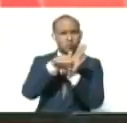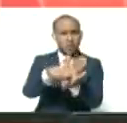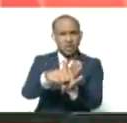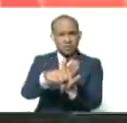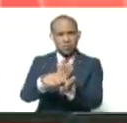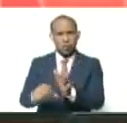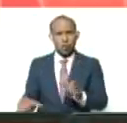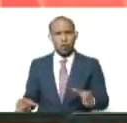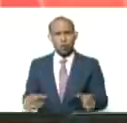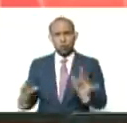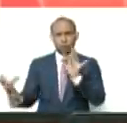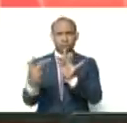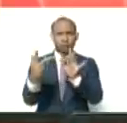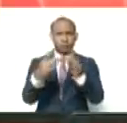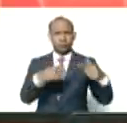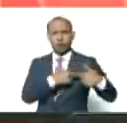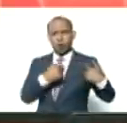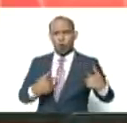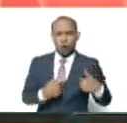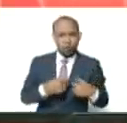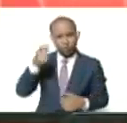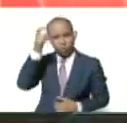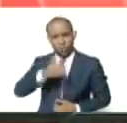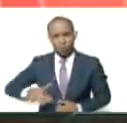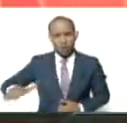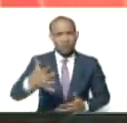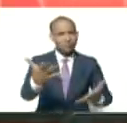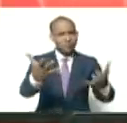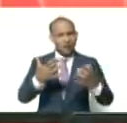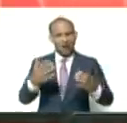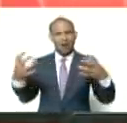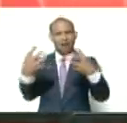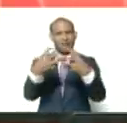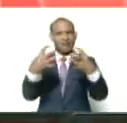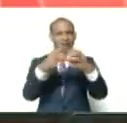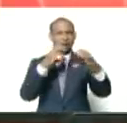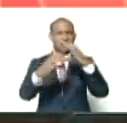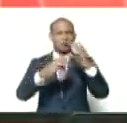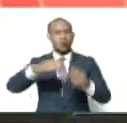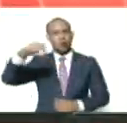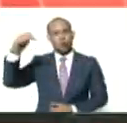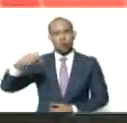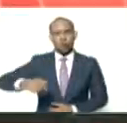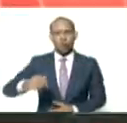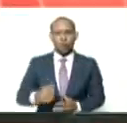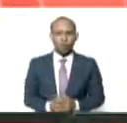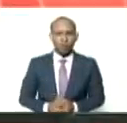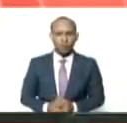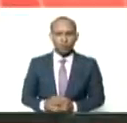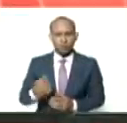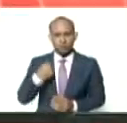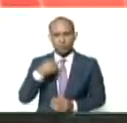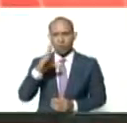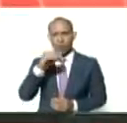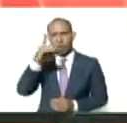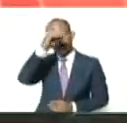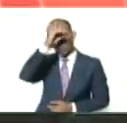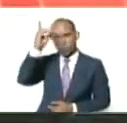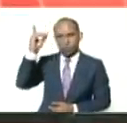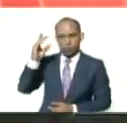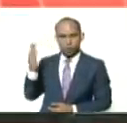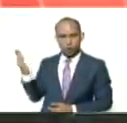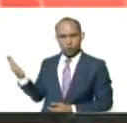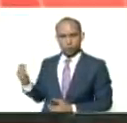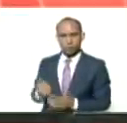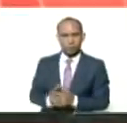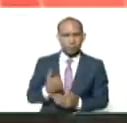al corazón del pueblo. Ganar la batalla comunicacional. Hoy yo estuve hablando con Diosdado y